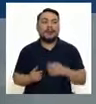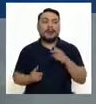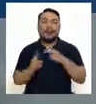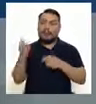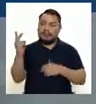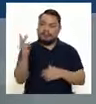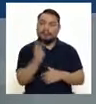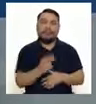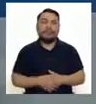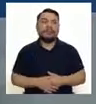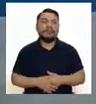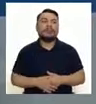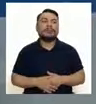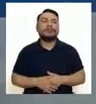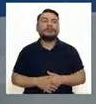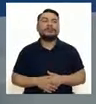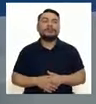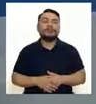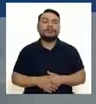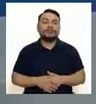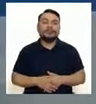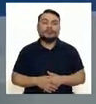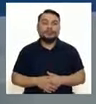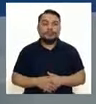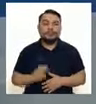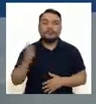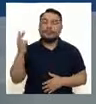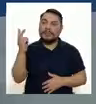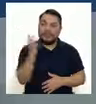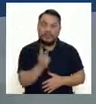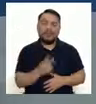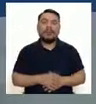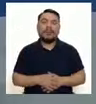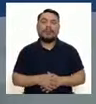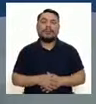aparecen descendiendo por la escalinata